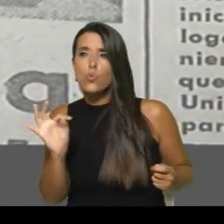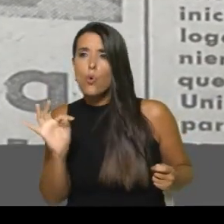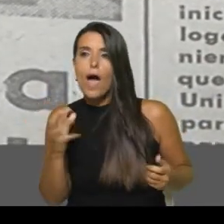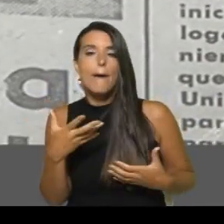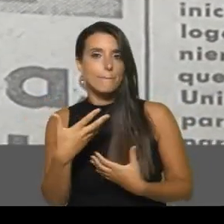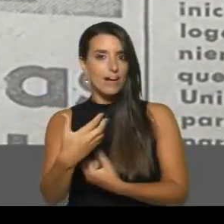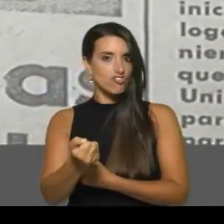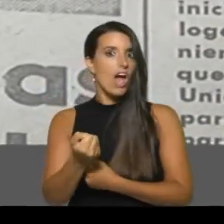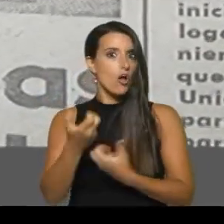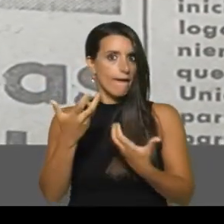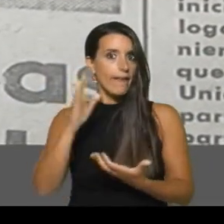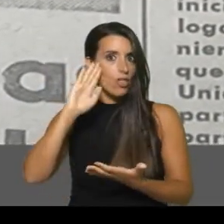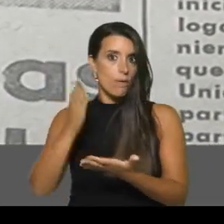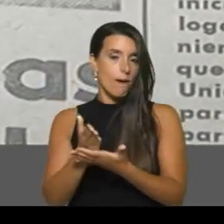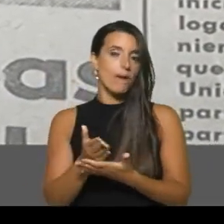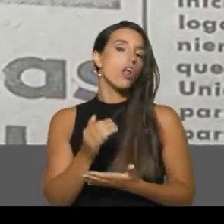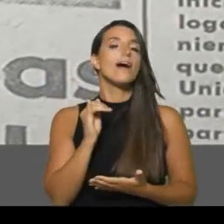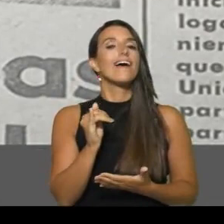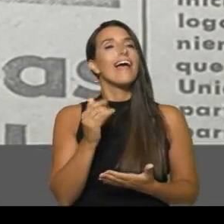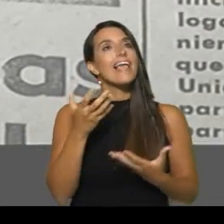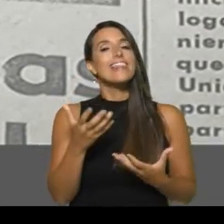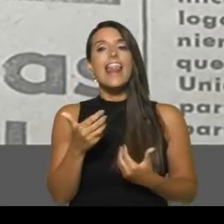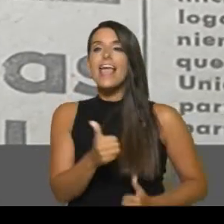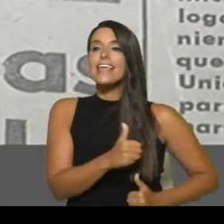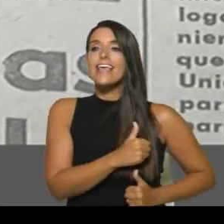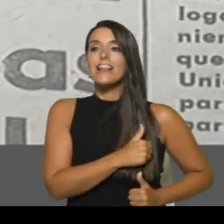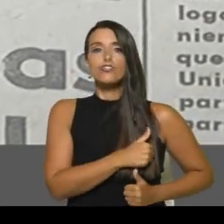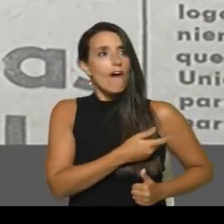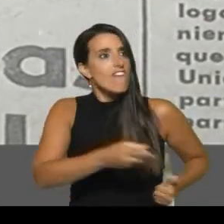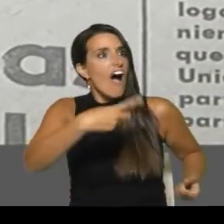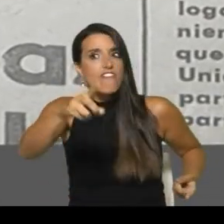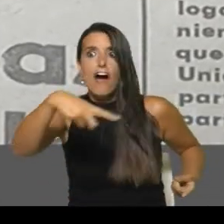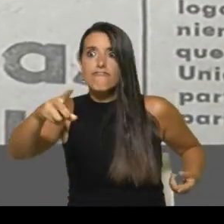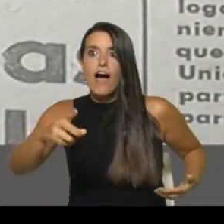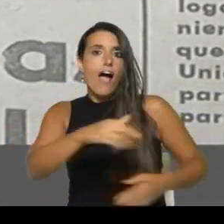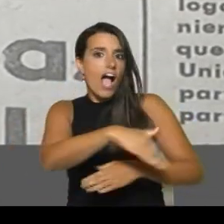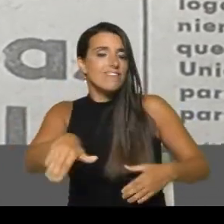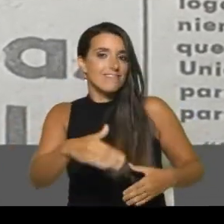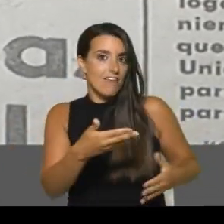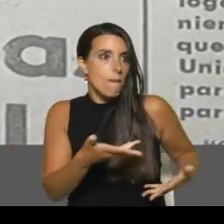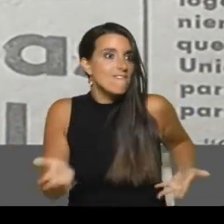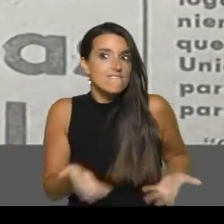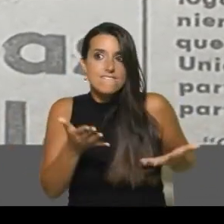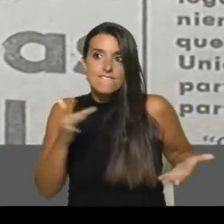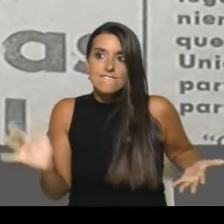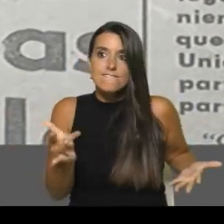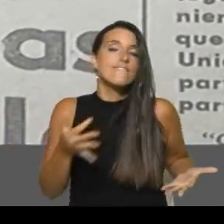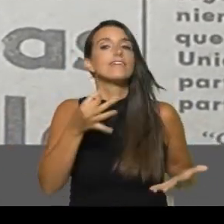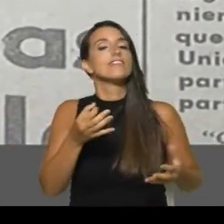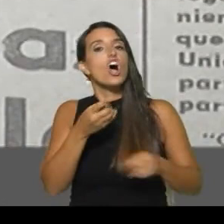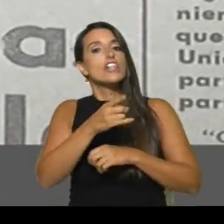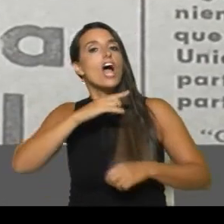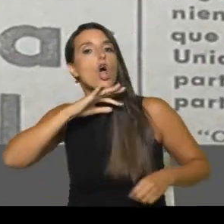un golpe de estado impulsaban al ejército a salir a la calle a combatir la corrupción